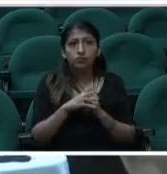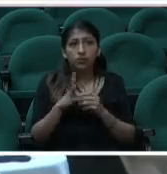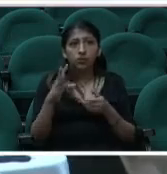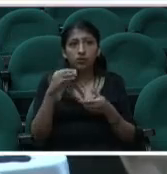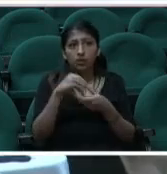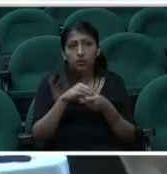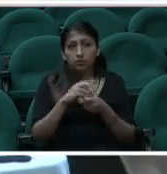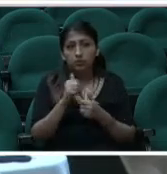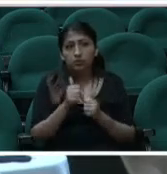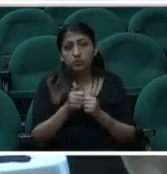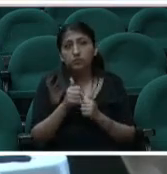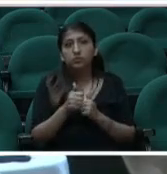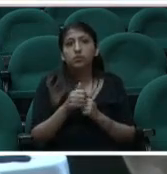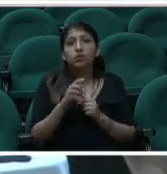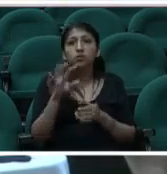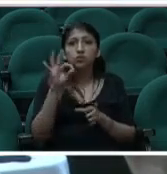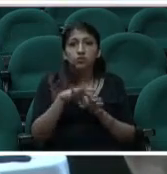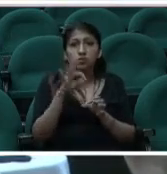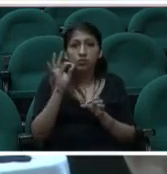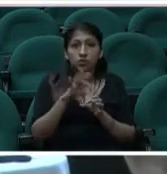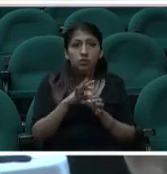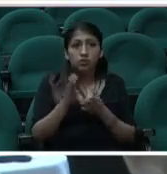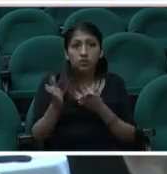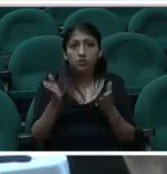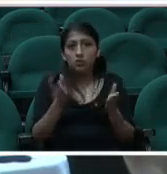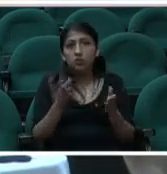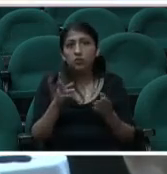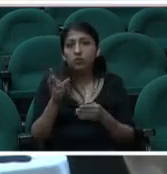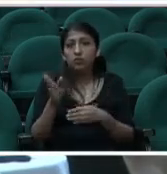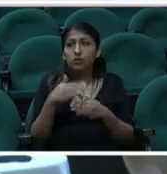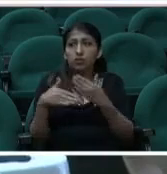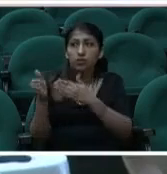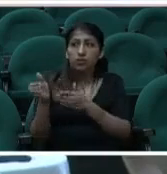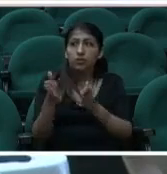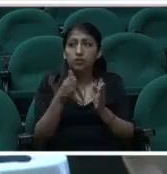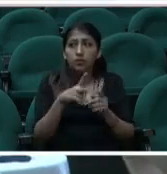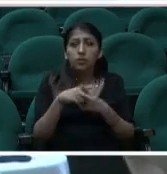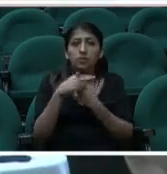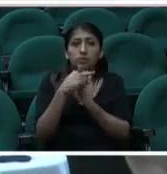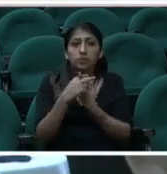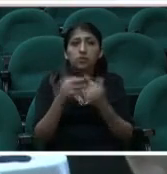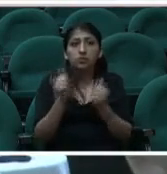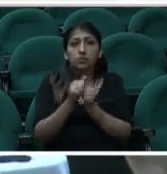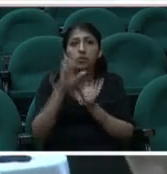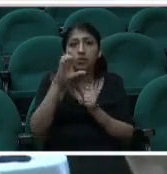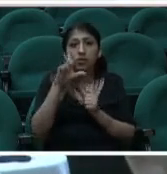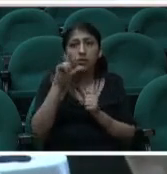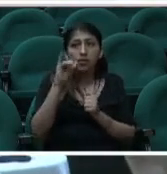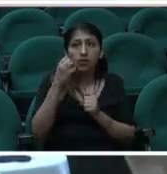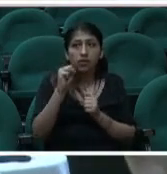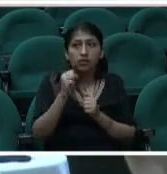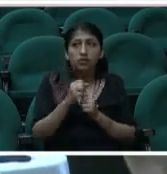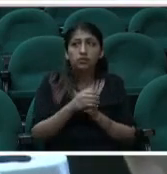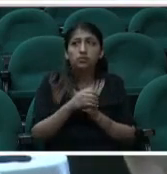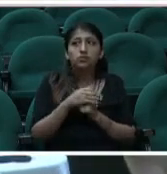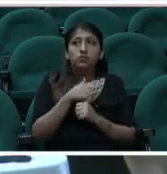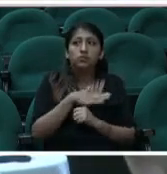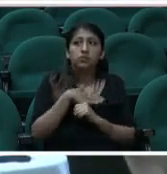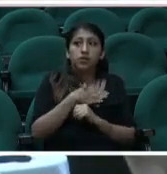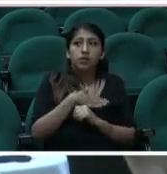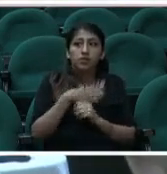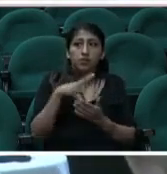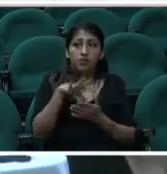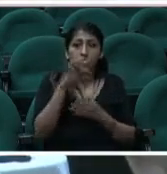dentro del mismo para lo cual el sorteo se vamos a realizarlo de la manera descendente empezamos por el candidato elías cachero por favor